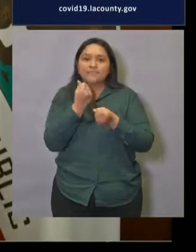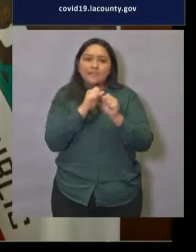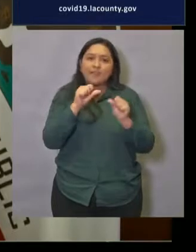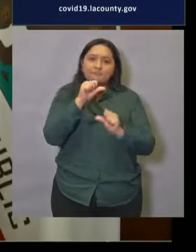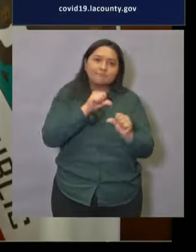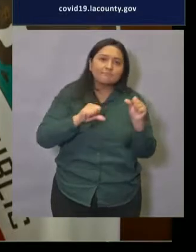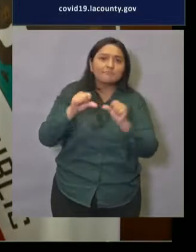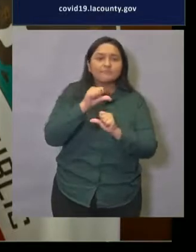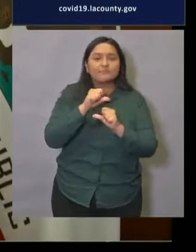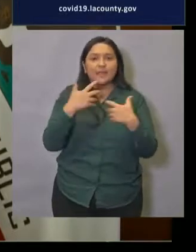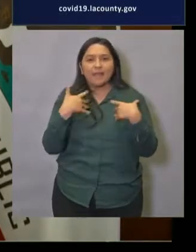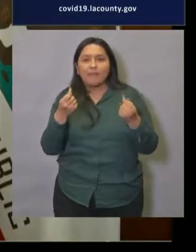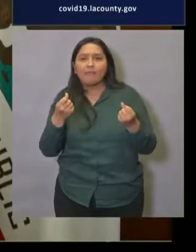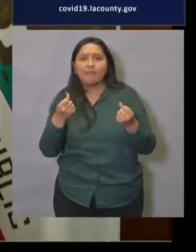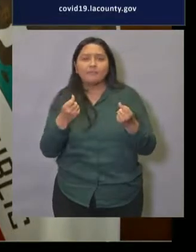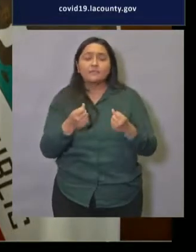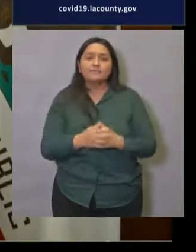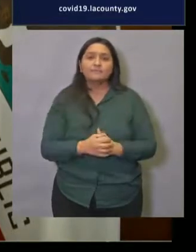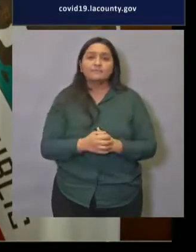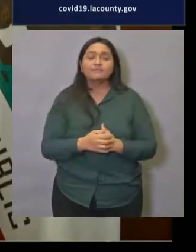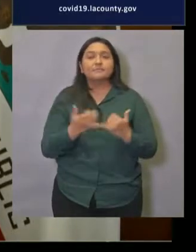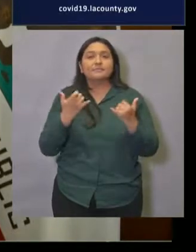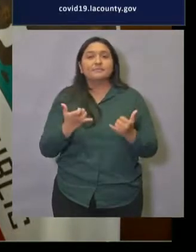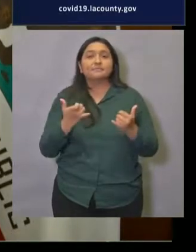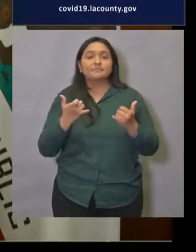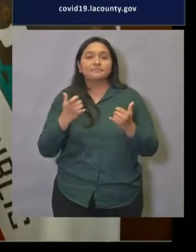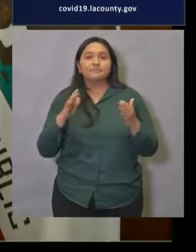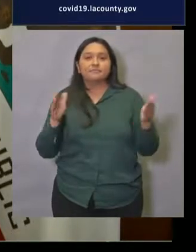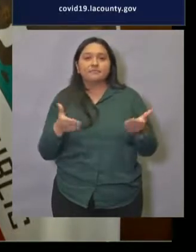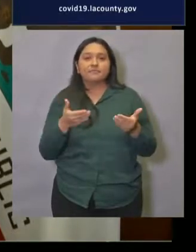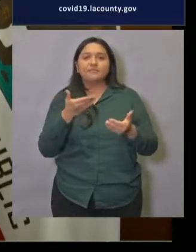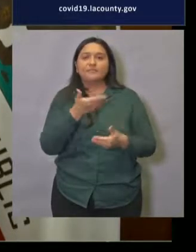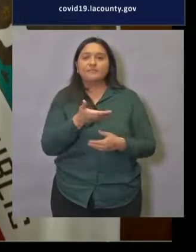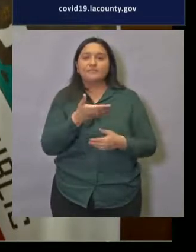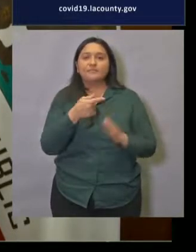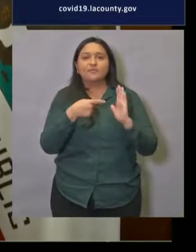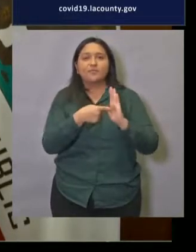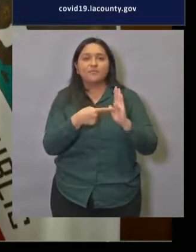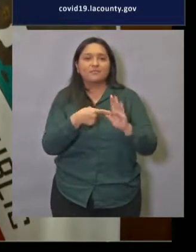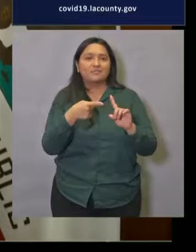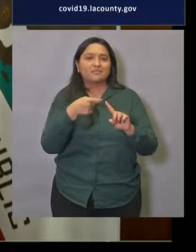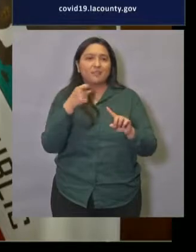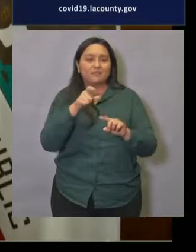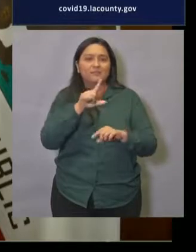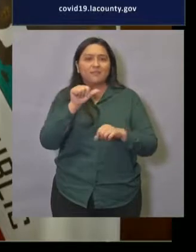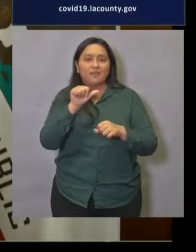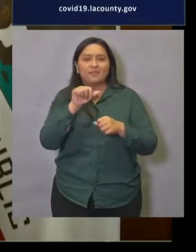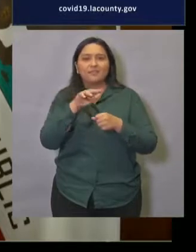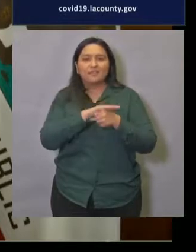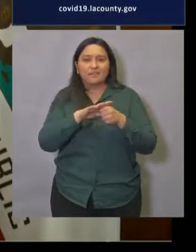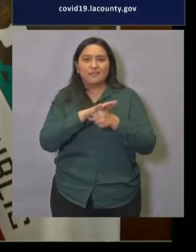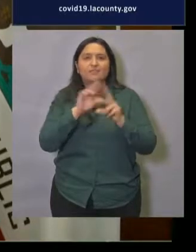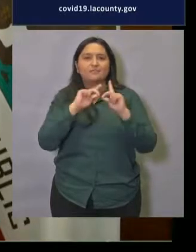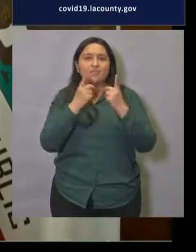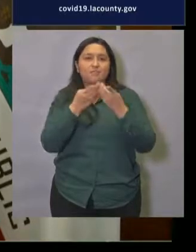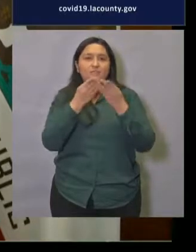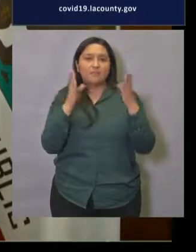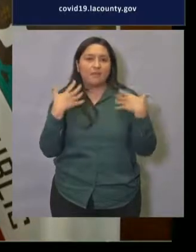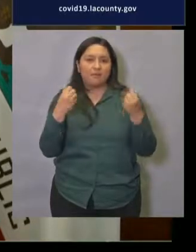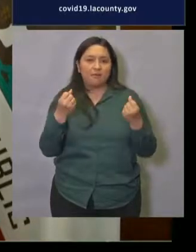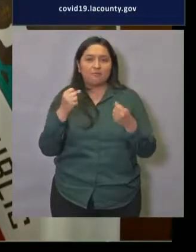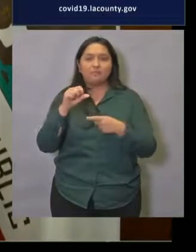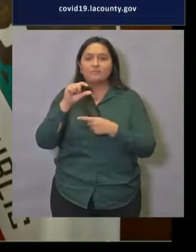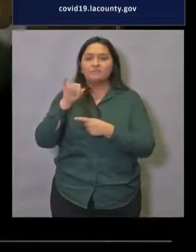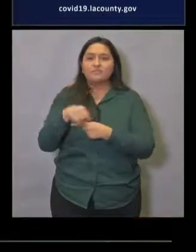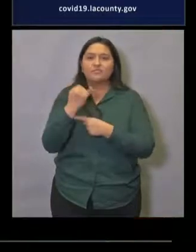mantenernos sanos y seguros. Con eso les presento la representante del Departamento de Salud Pública, Jacqueline